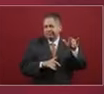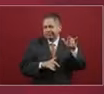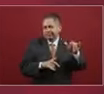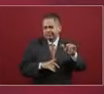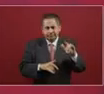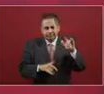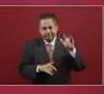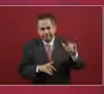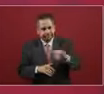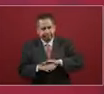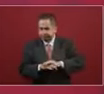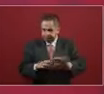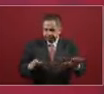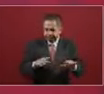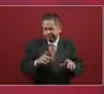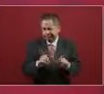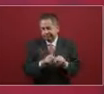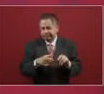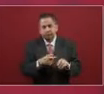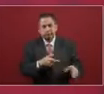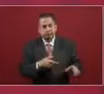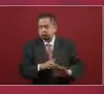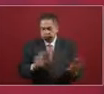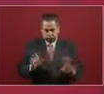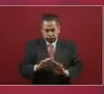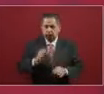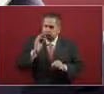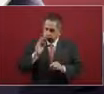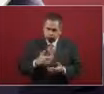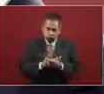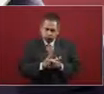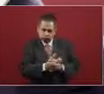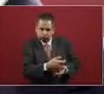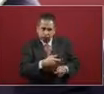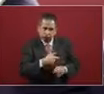para garantizar que se les pague a los maestros